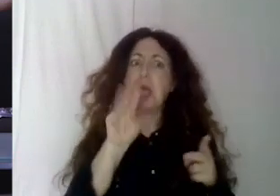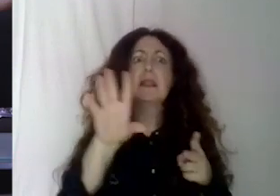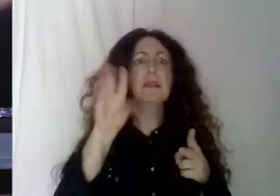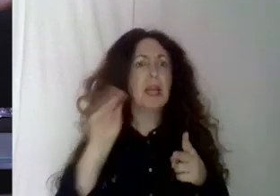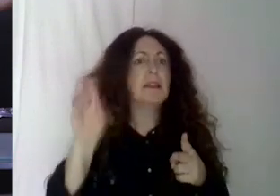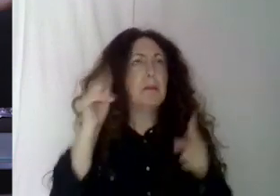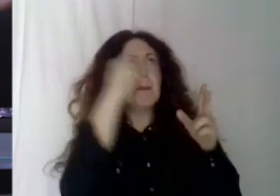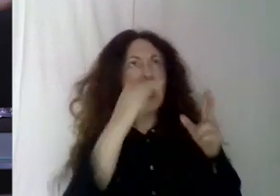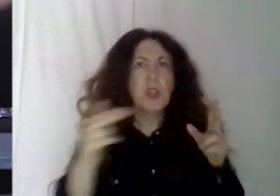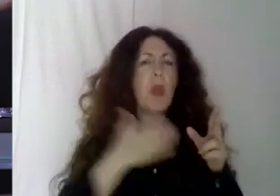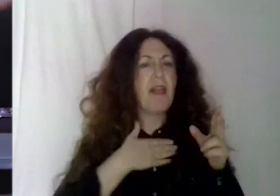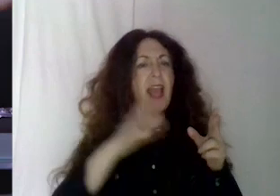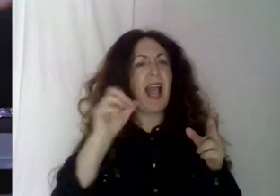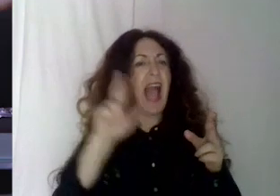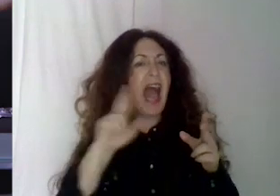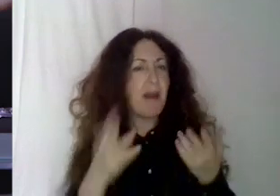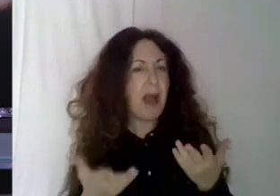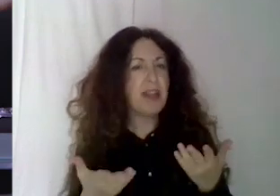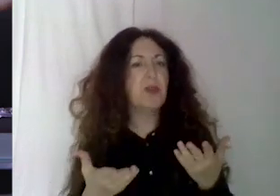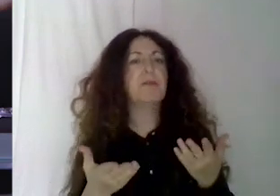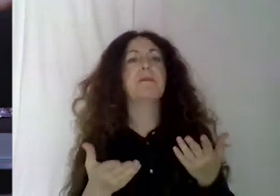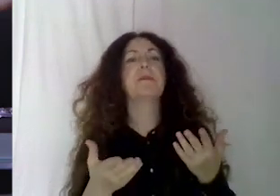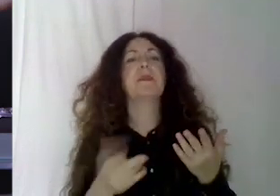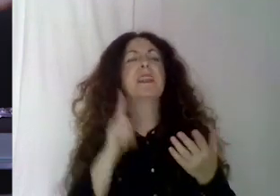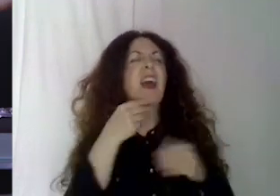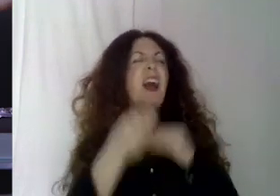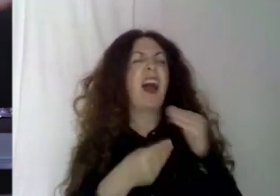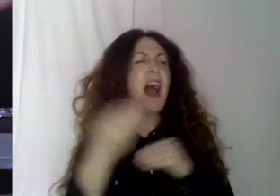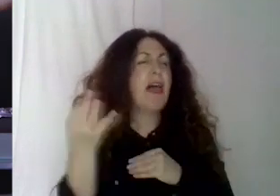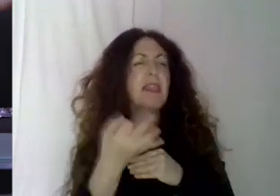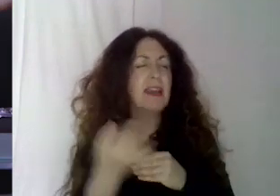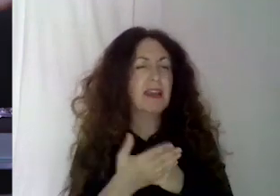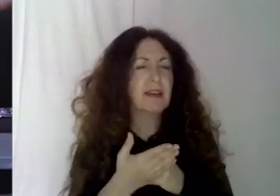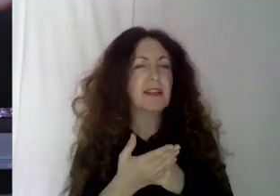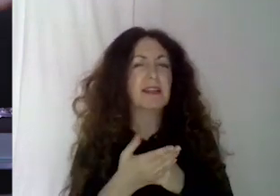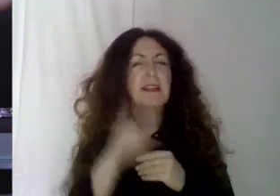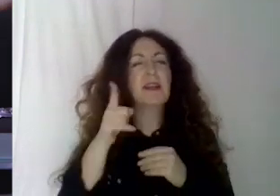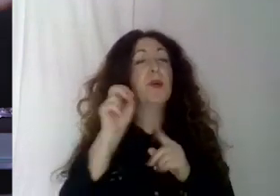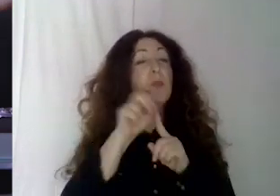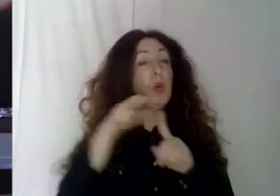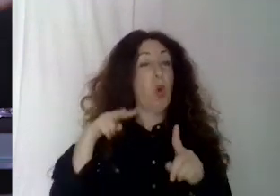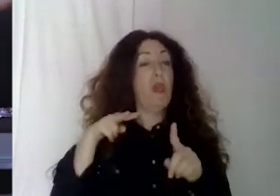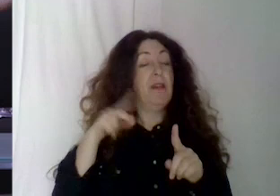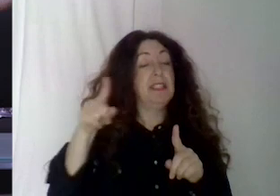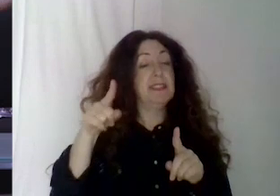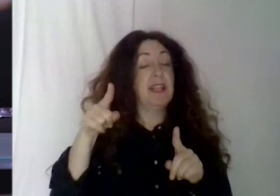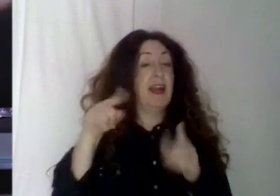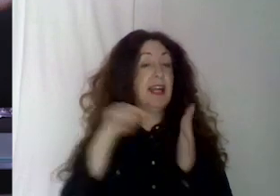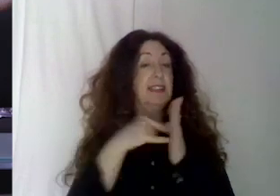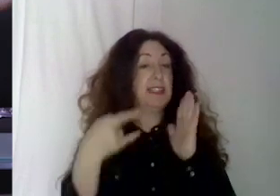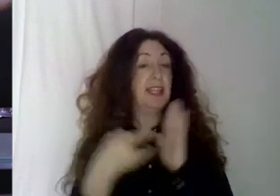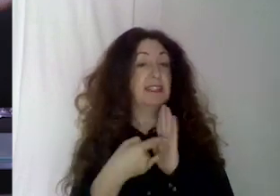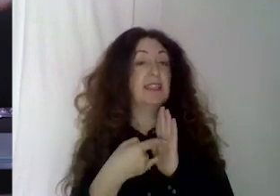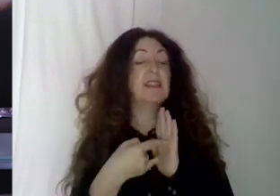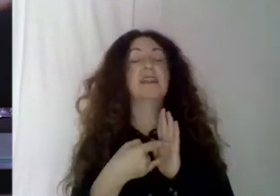sobre la pared. No hay bocetos, no hay dibujos, no hay... Es decir, no se conserva, del mismo modo que no hay bocetos ni dibujos de Velázquez, tampoco